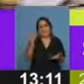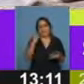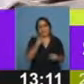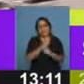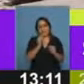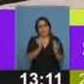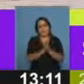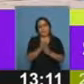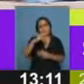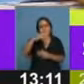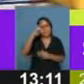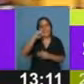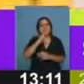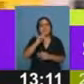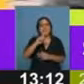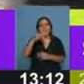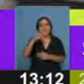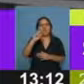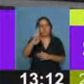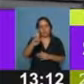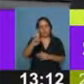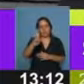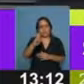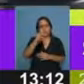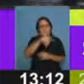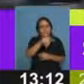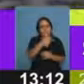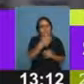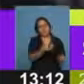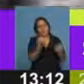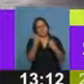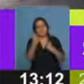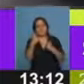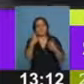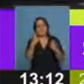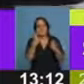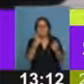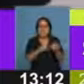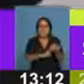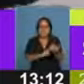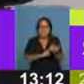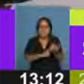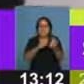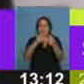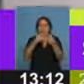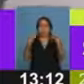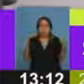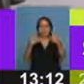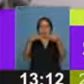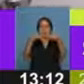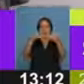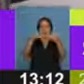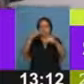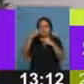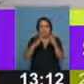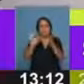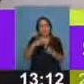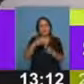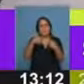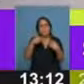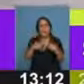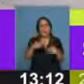se llama Metalnor, que hace minería urbana. O sea, de los RAE saca metales, compuestos electrónicos, plaquetas, toda la parte plástica,